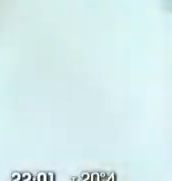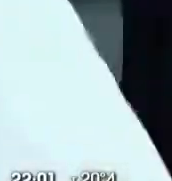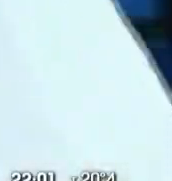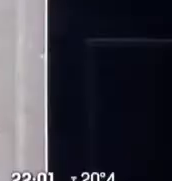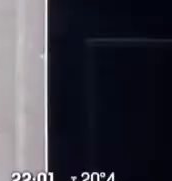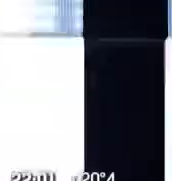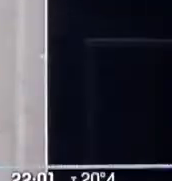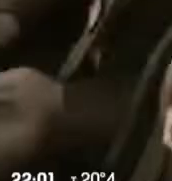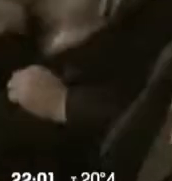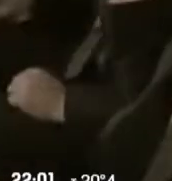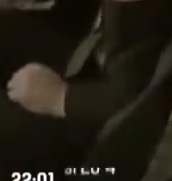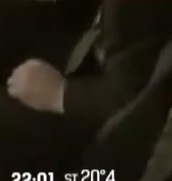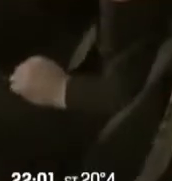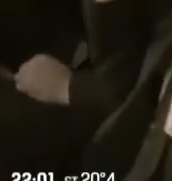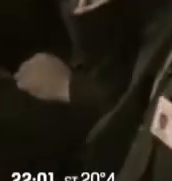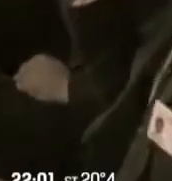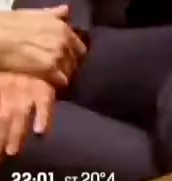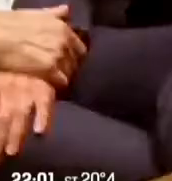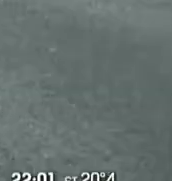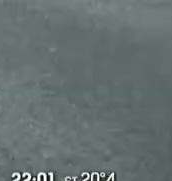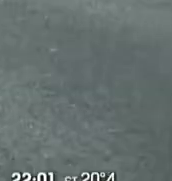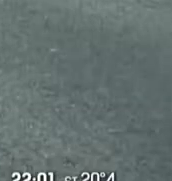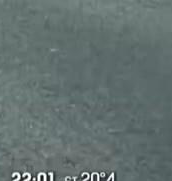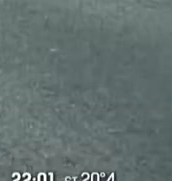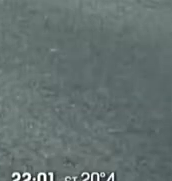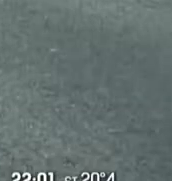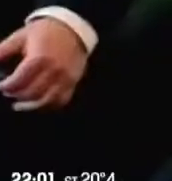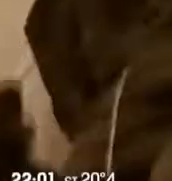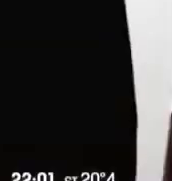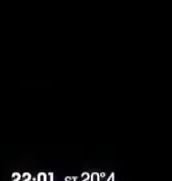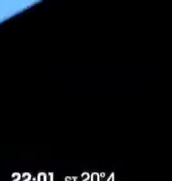para alcanzar un acuerdo de divorcio antes del 31 de octubre.